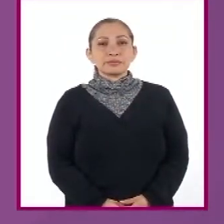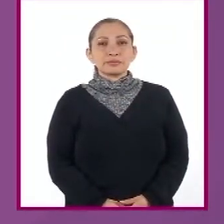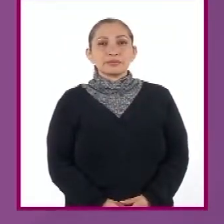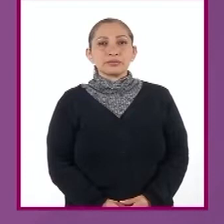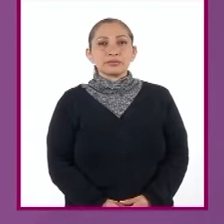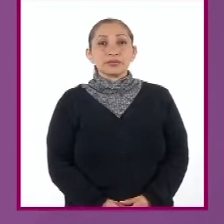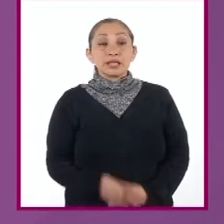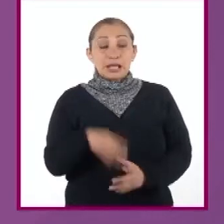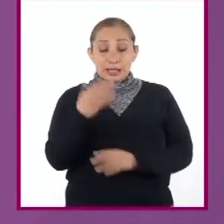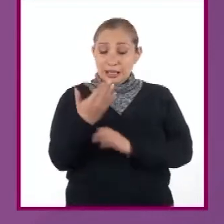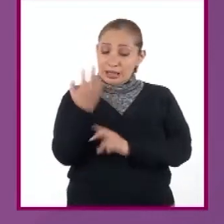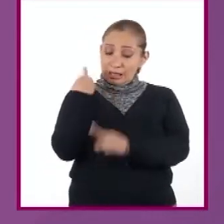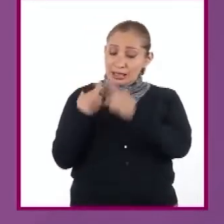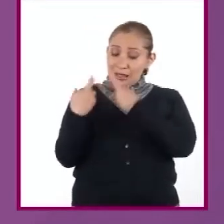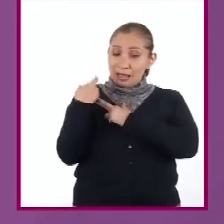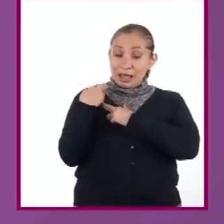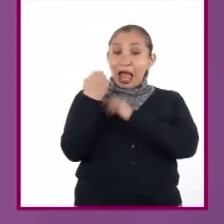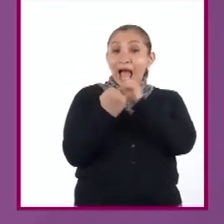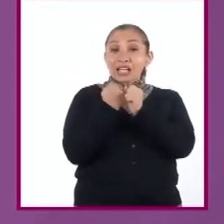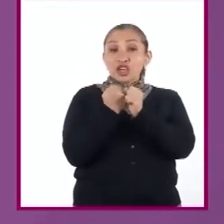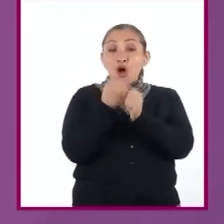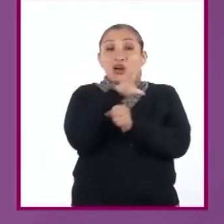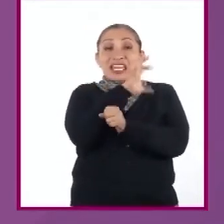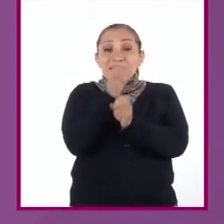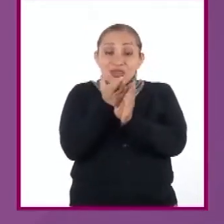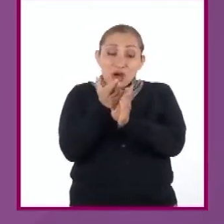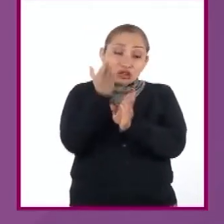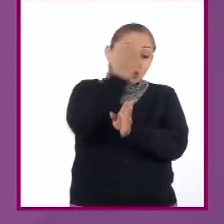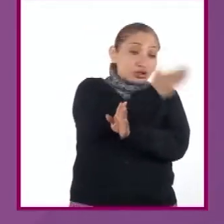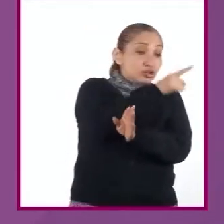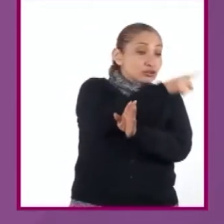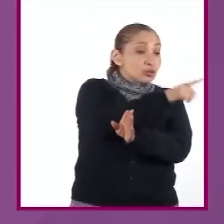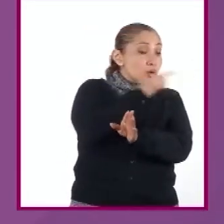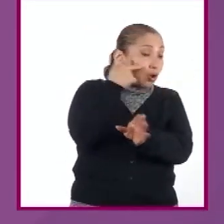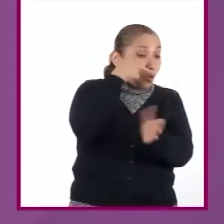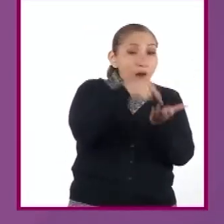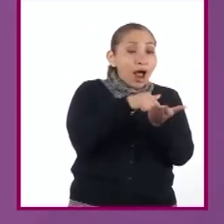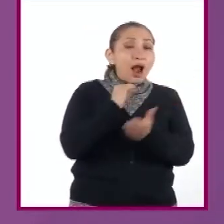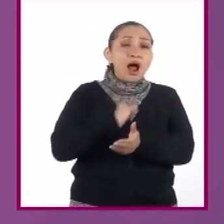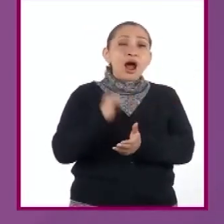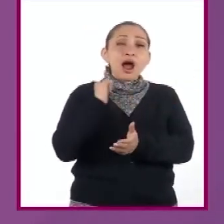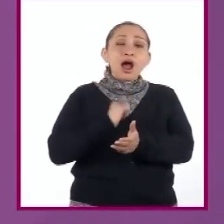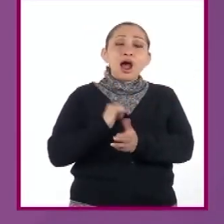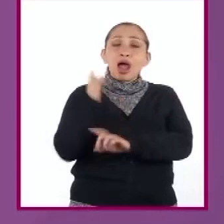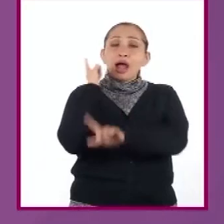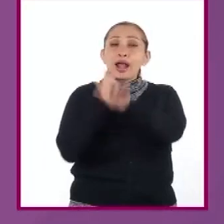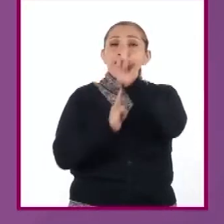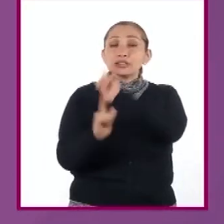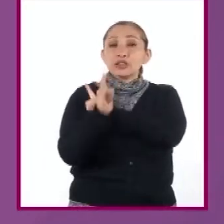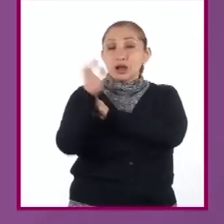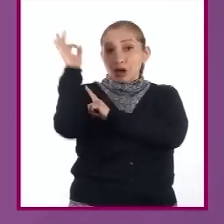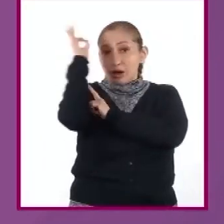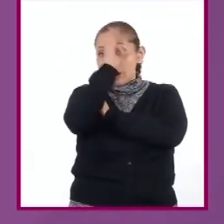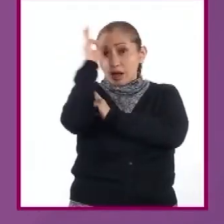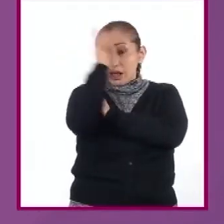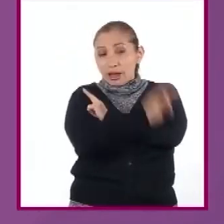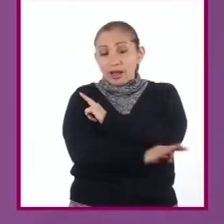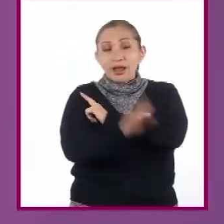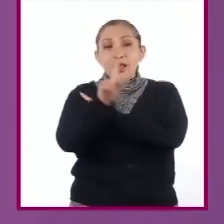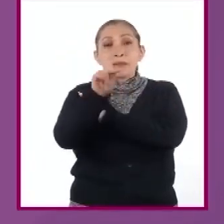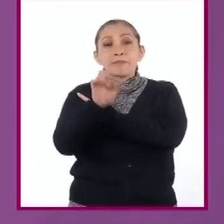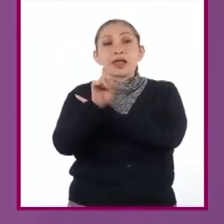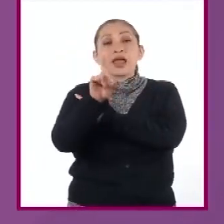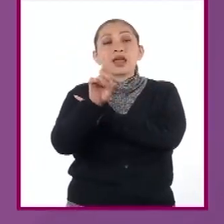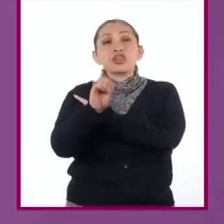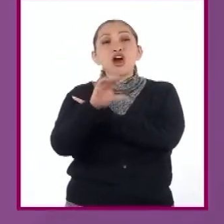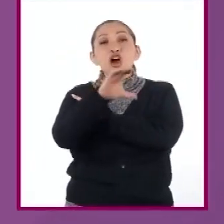Estamos en el año 500 antes de nuestra era, en la antigua Grecia, cuando el filósofo Empédocles de Agrigento